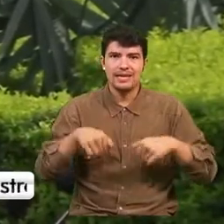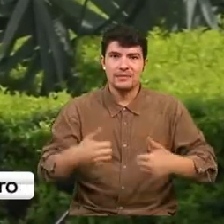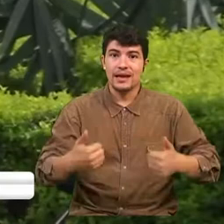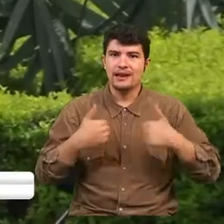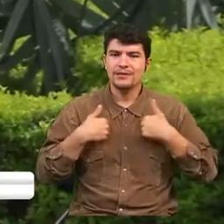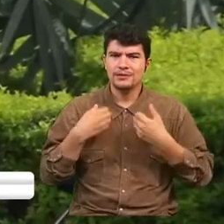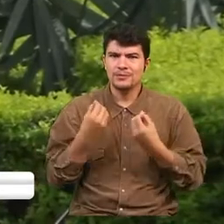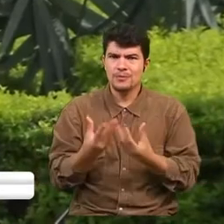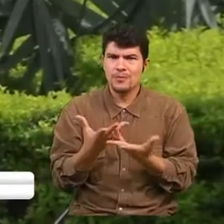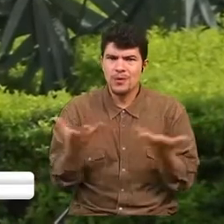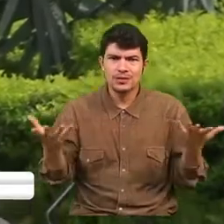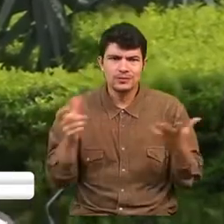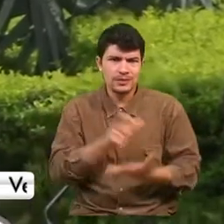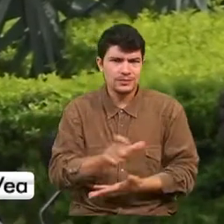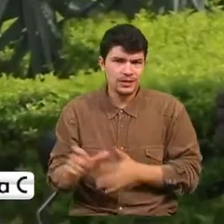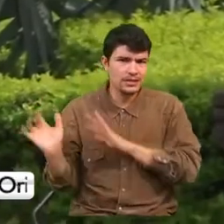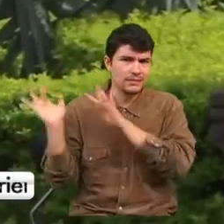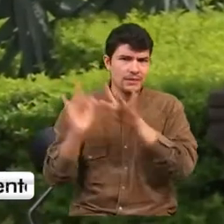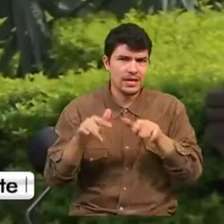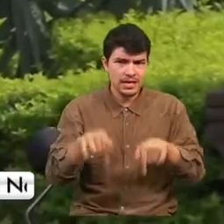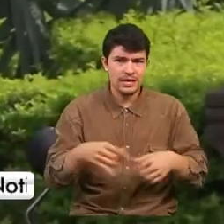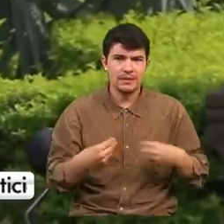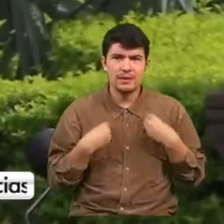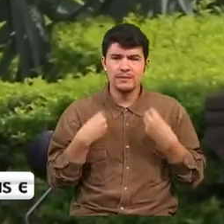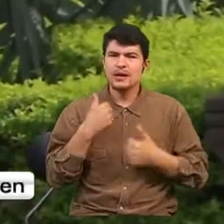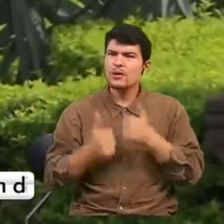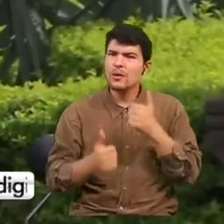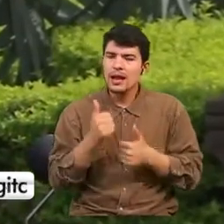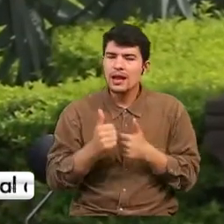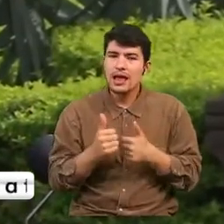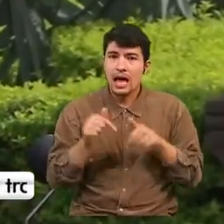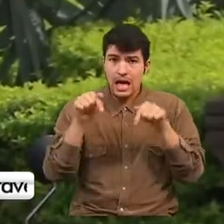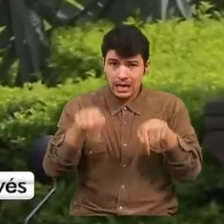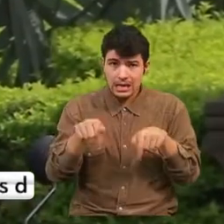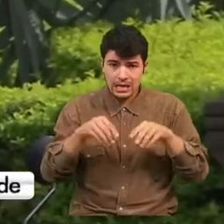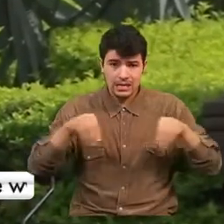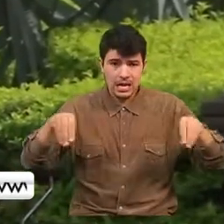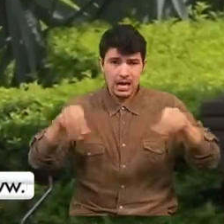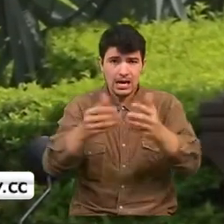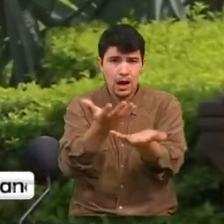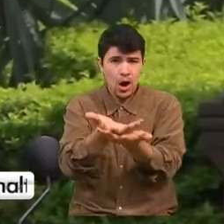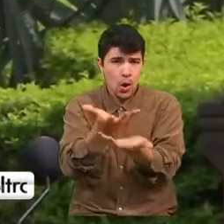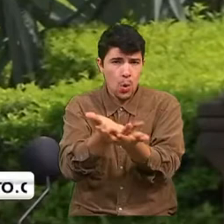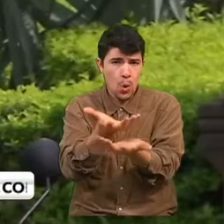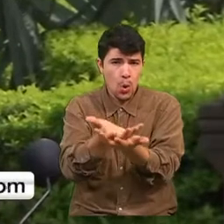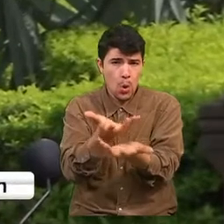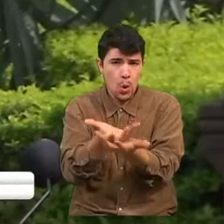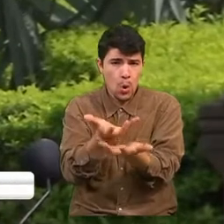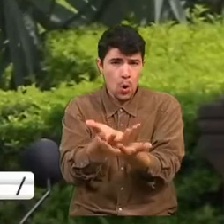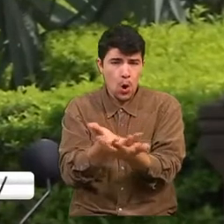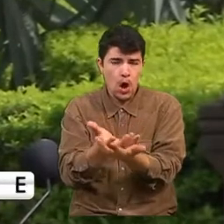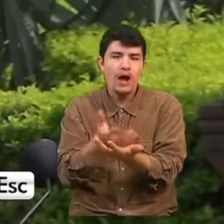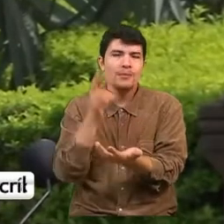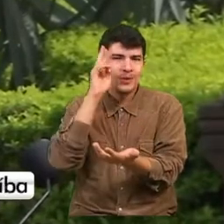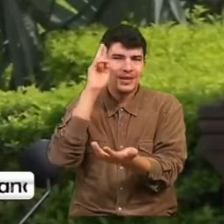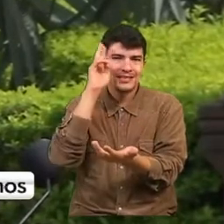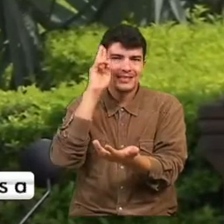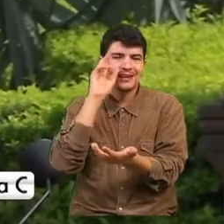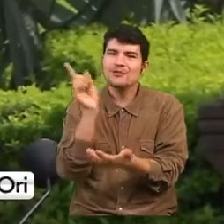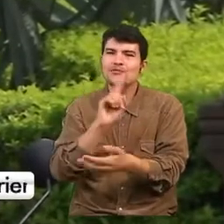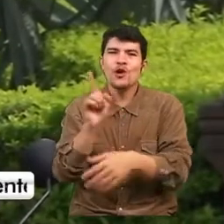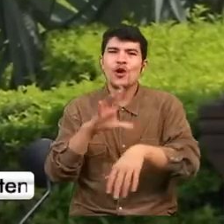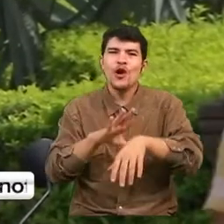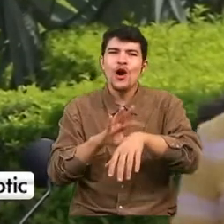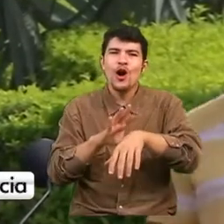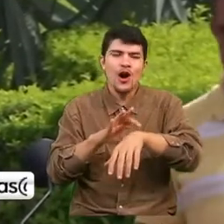llegando muchas personas a vivir aquí a Puente Nacional. Es que no es una tierra húmeda y por eso no les duele